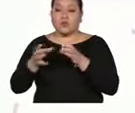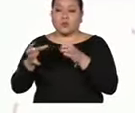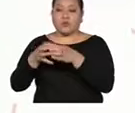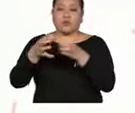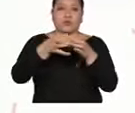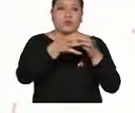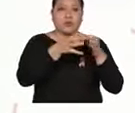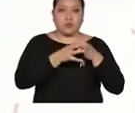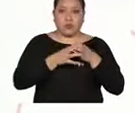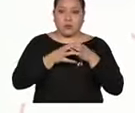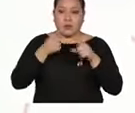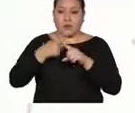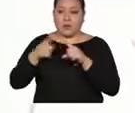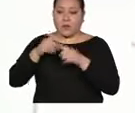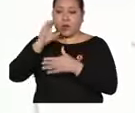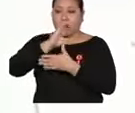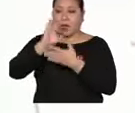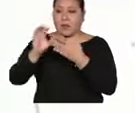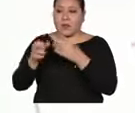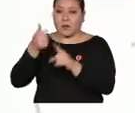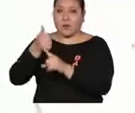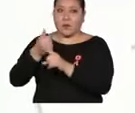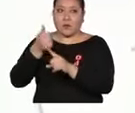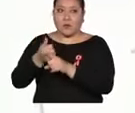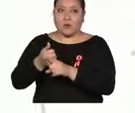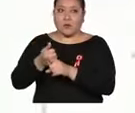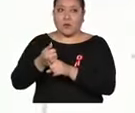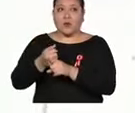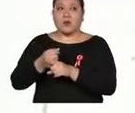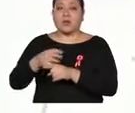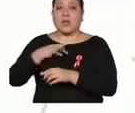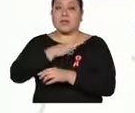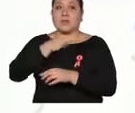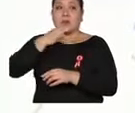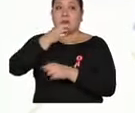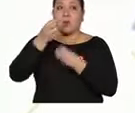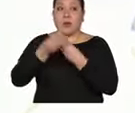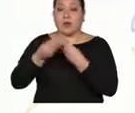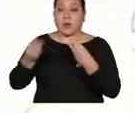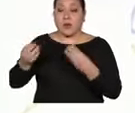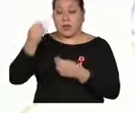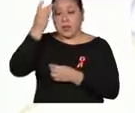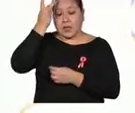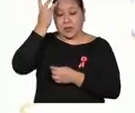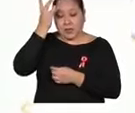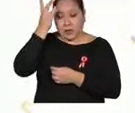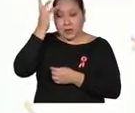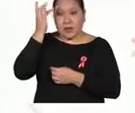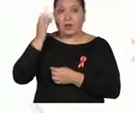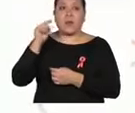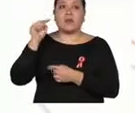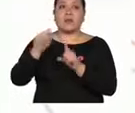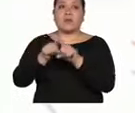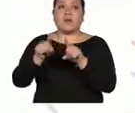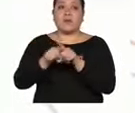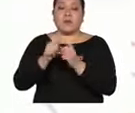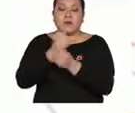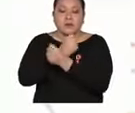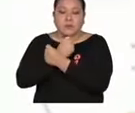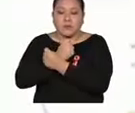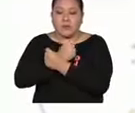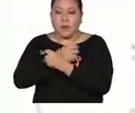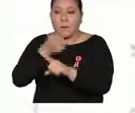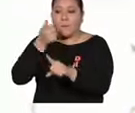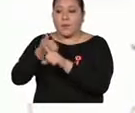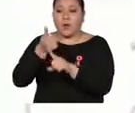rasgos distintivos, espirituales y materiales, intelectuales y afectivos, que caracterizan a